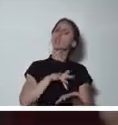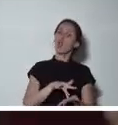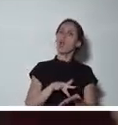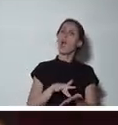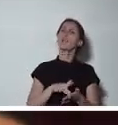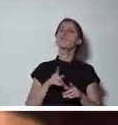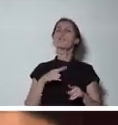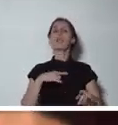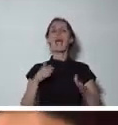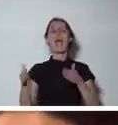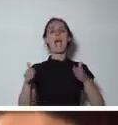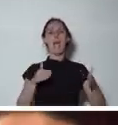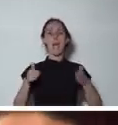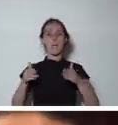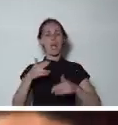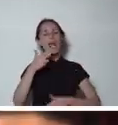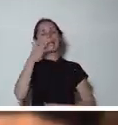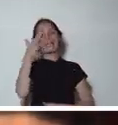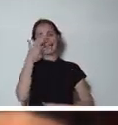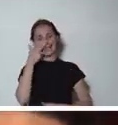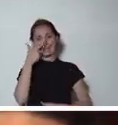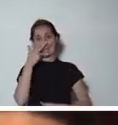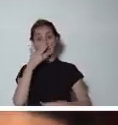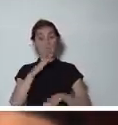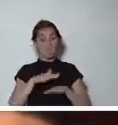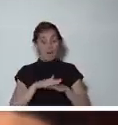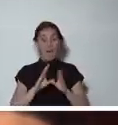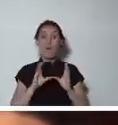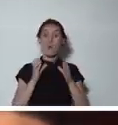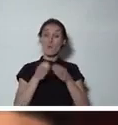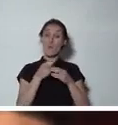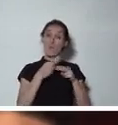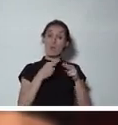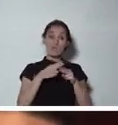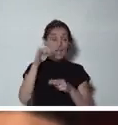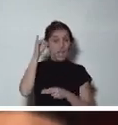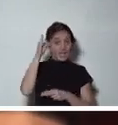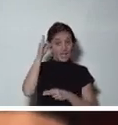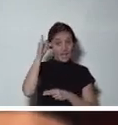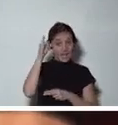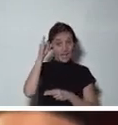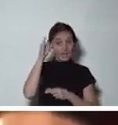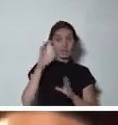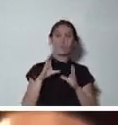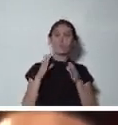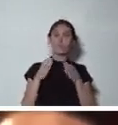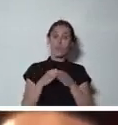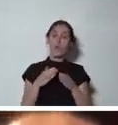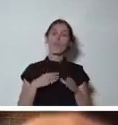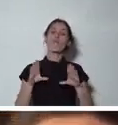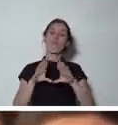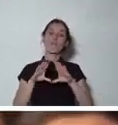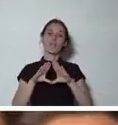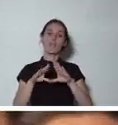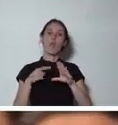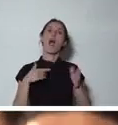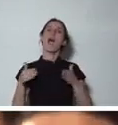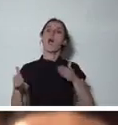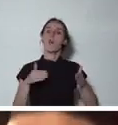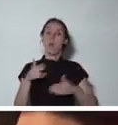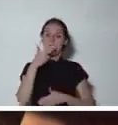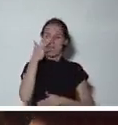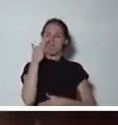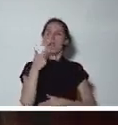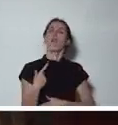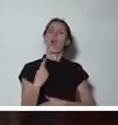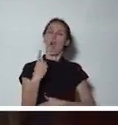militante de izquierda para cualquier militante feminista no hay nada más hermoso que vivir tiempos interesantes compañeras a transformarlo